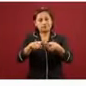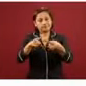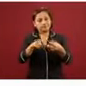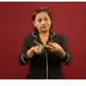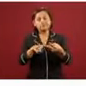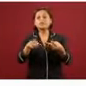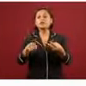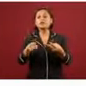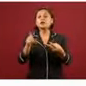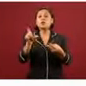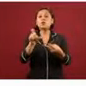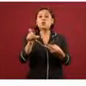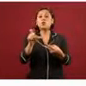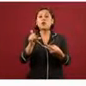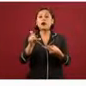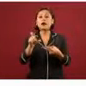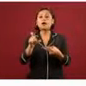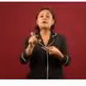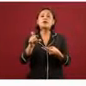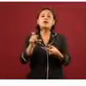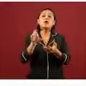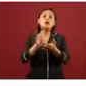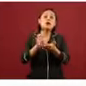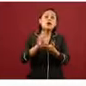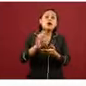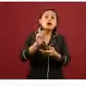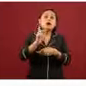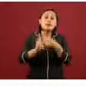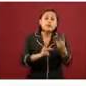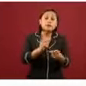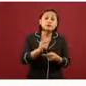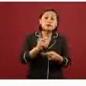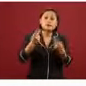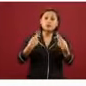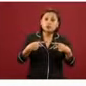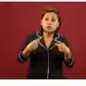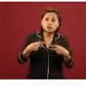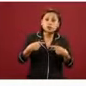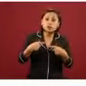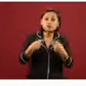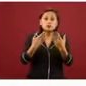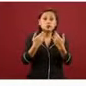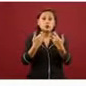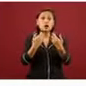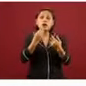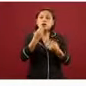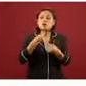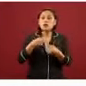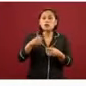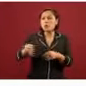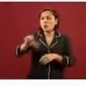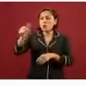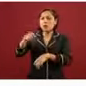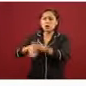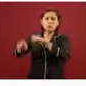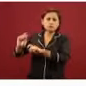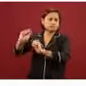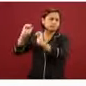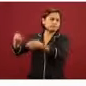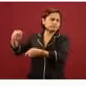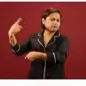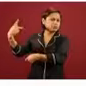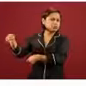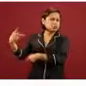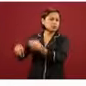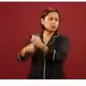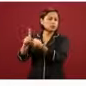de utilidades. Muchas empresas utilizan este esquema para no pagar utilidades. Se afecta la antigüedad de